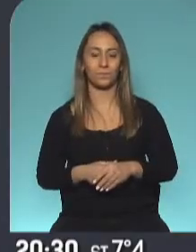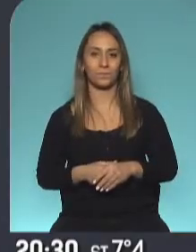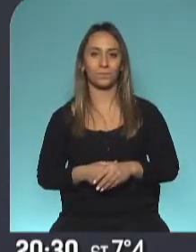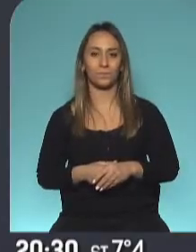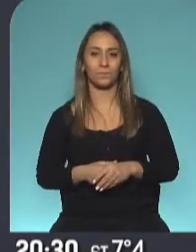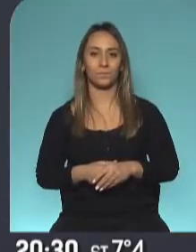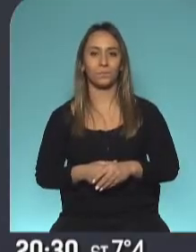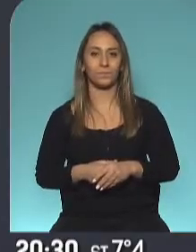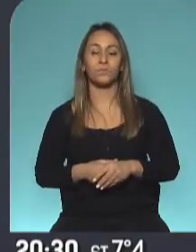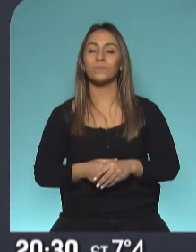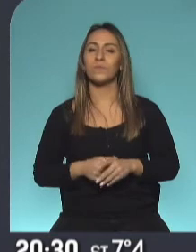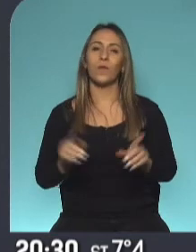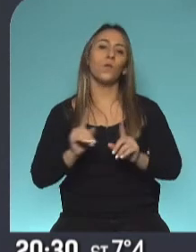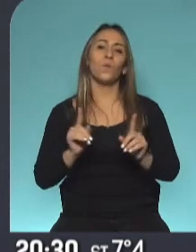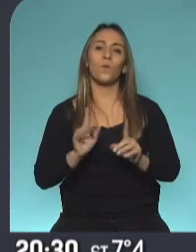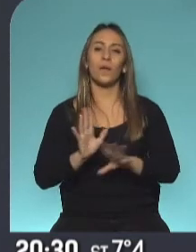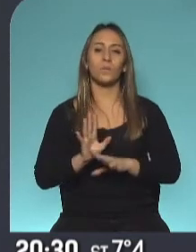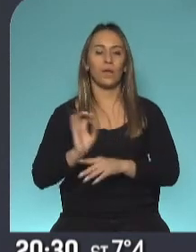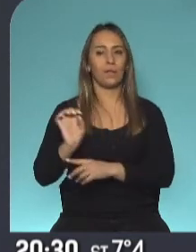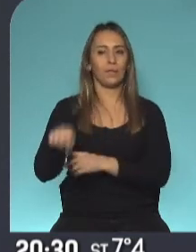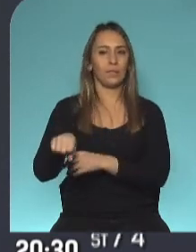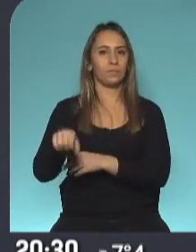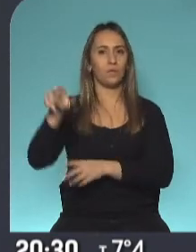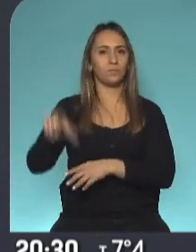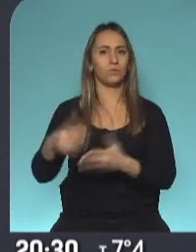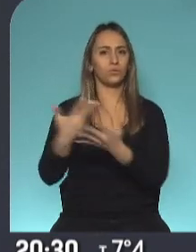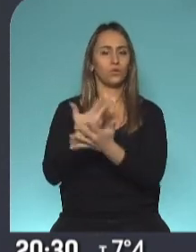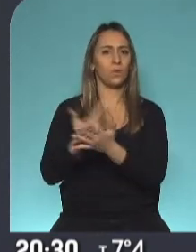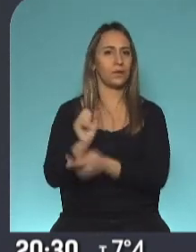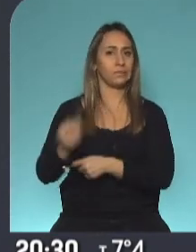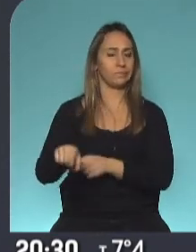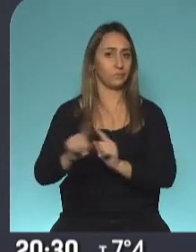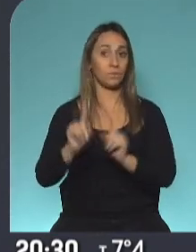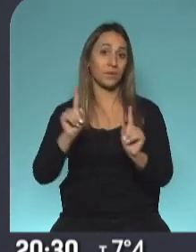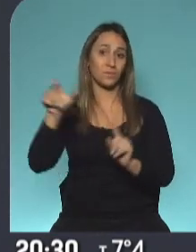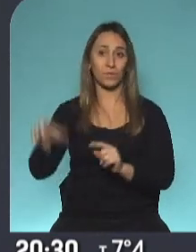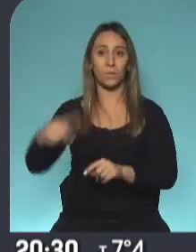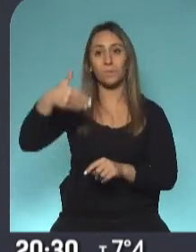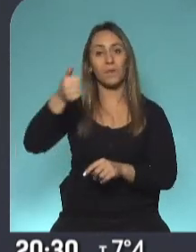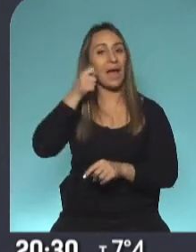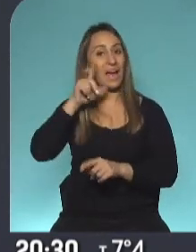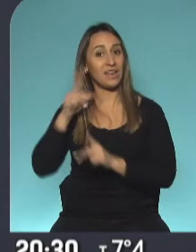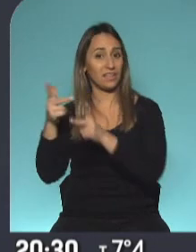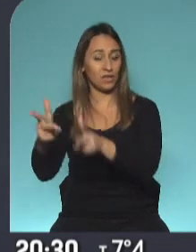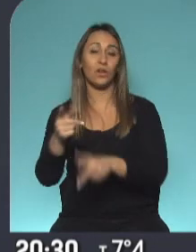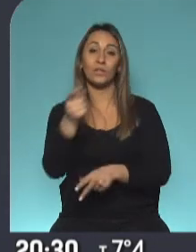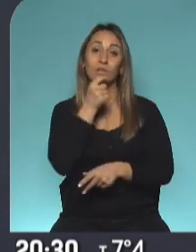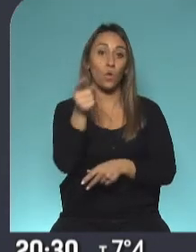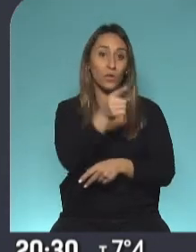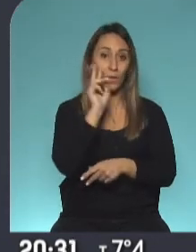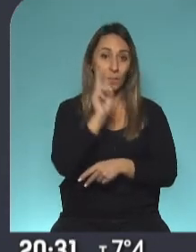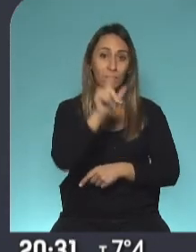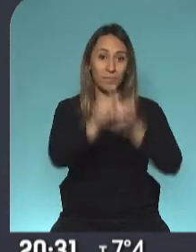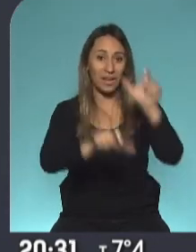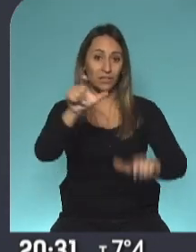es no ser indiferente con el otro y con el sufrimiento del otro lo que decía justamente magaly así que si ven a alguien en situación de calle ya saben lo que